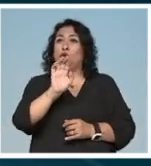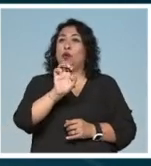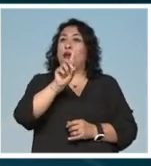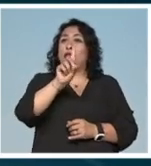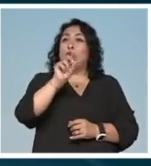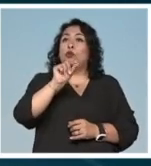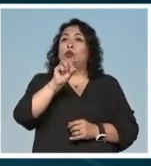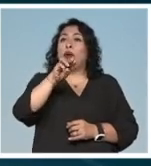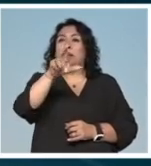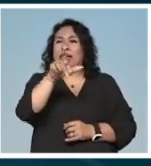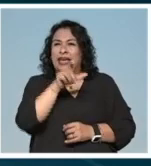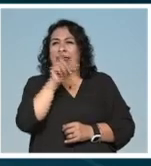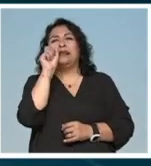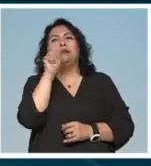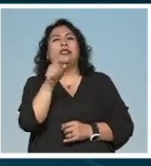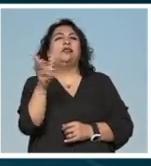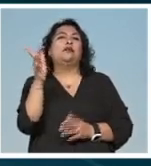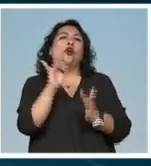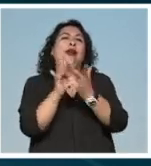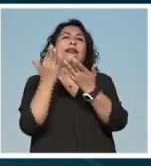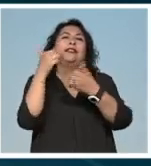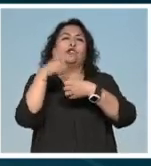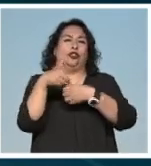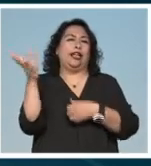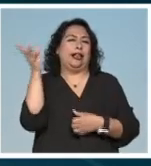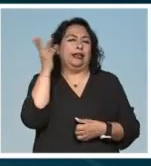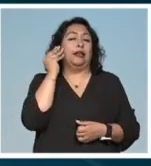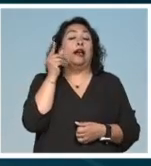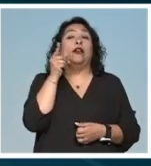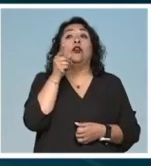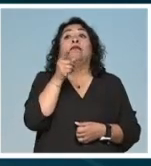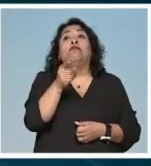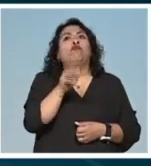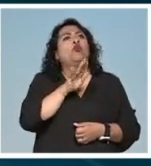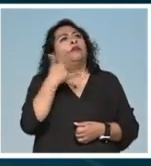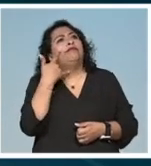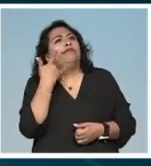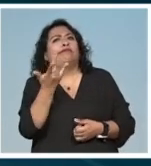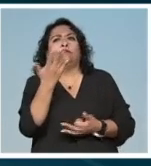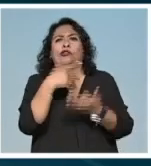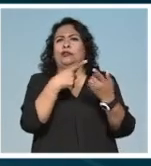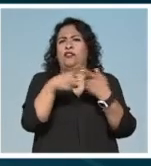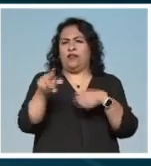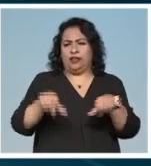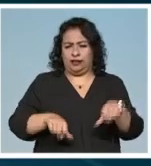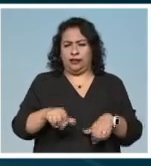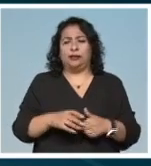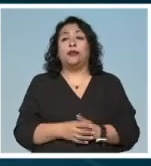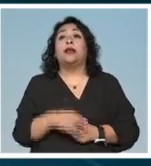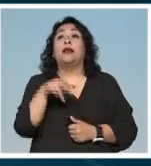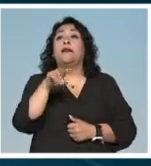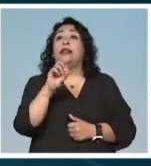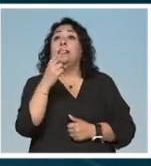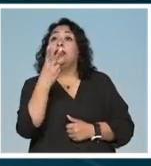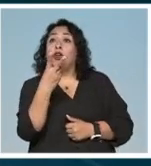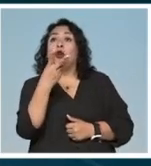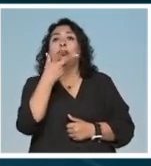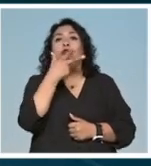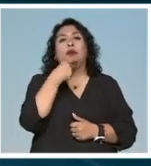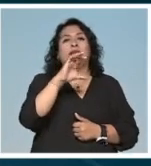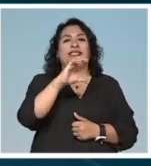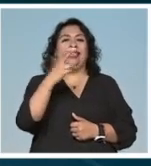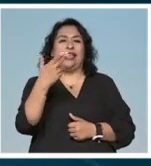radioeducacion.edu.mx y en las redes sociales de la radiodifusora podrá mantenerse al tanto de todas sus actividades. Noticias 22, César